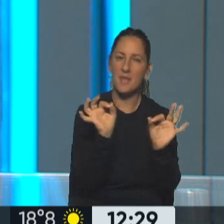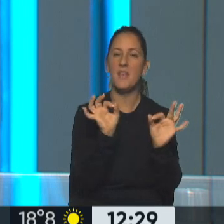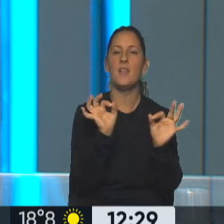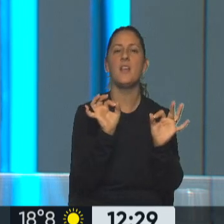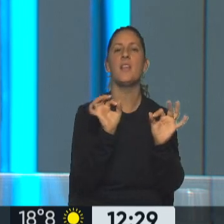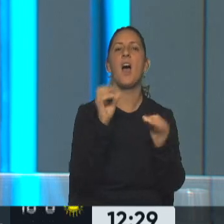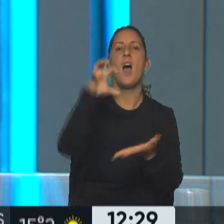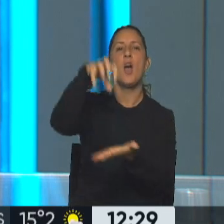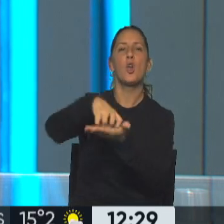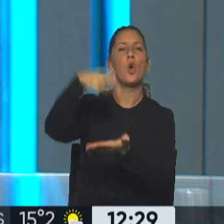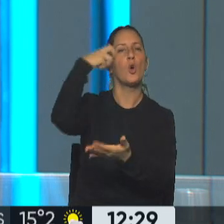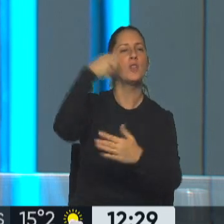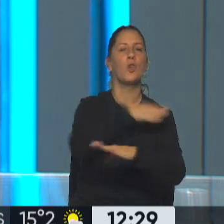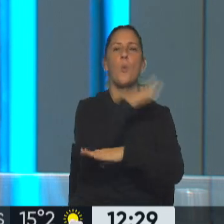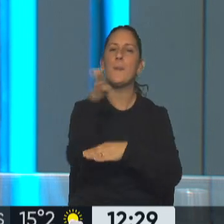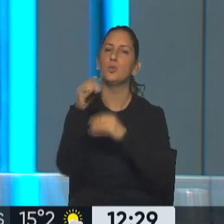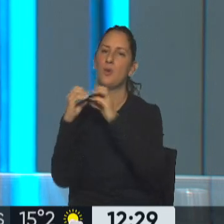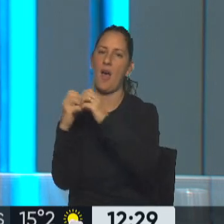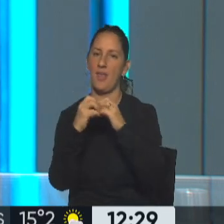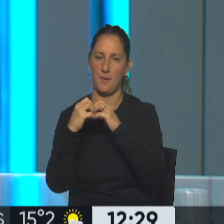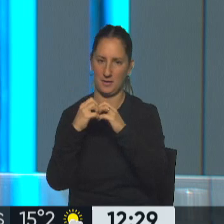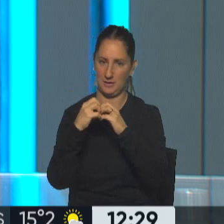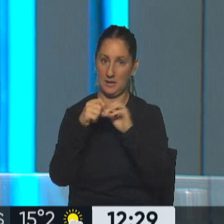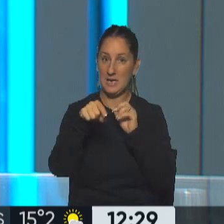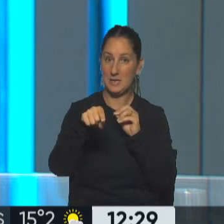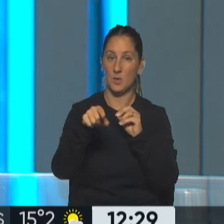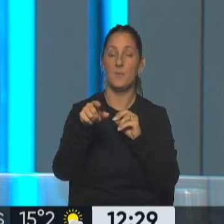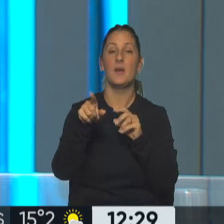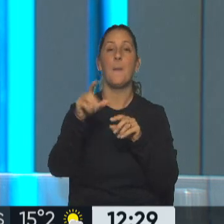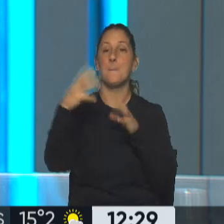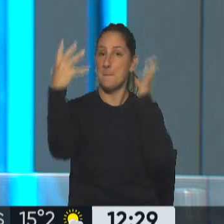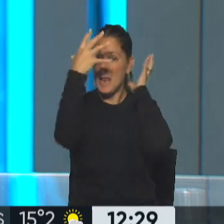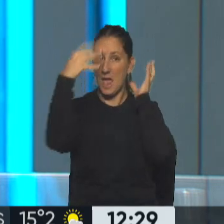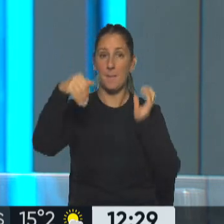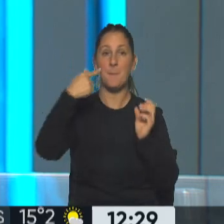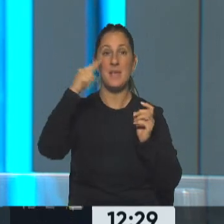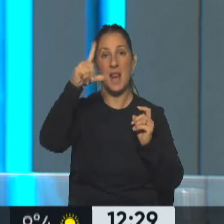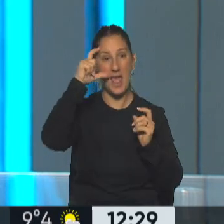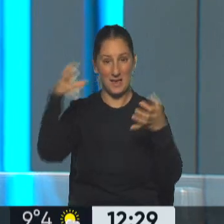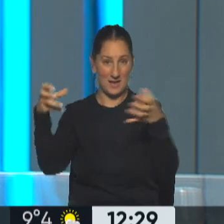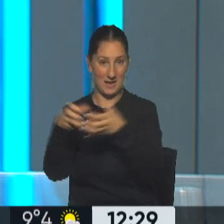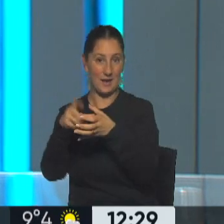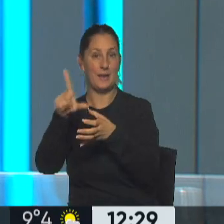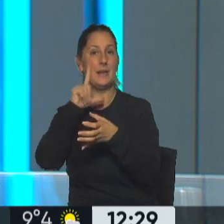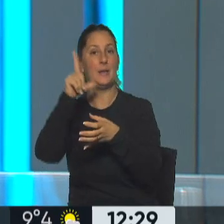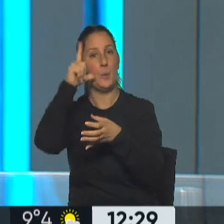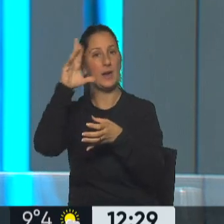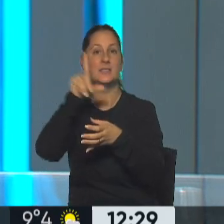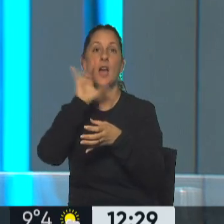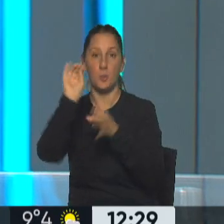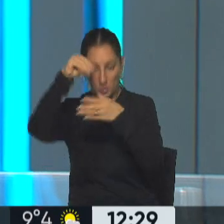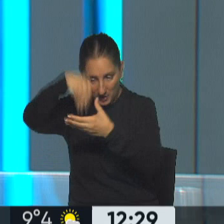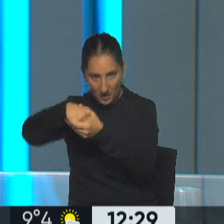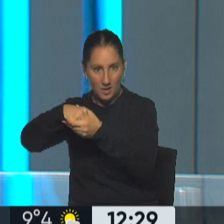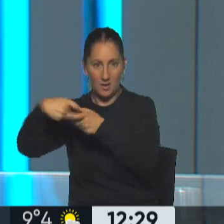congreso a debatir algunas cuestiones esto frente a posturas más extremas de Javier milei de los libertarios pero también dentro de la propia coalición